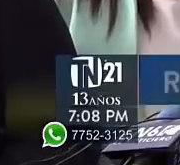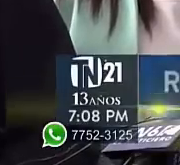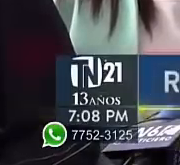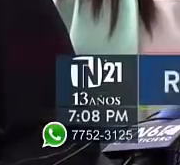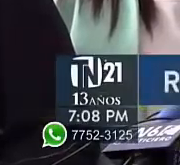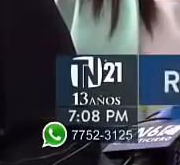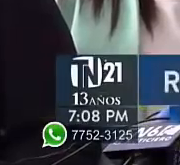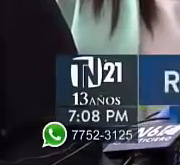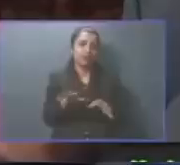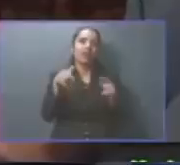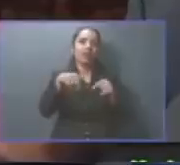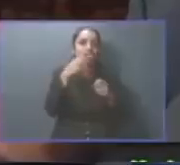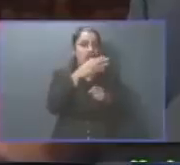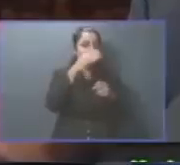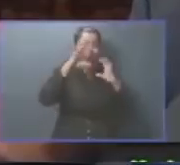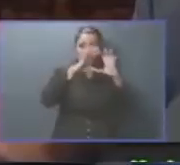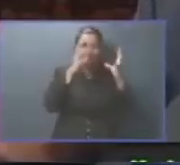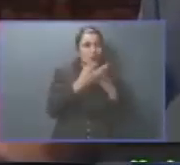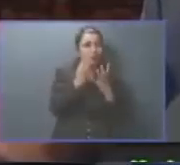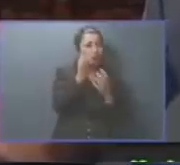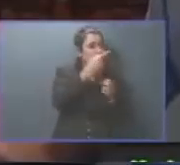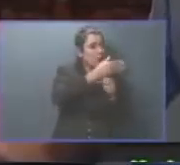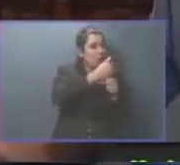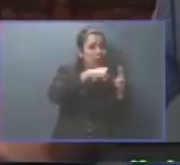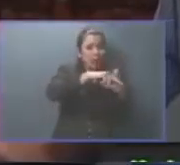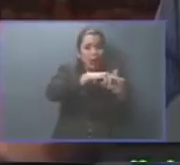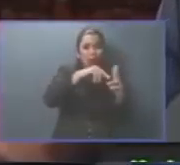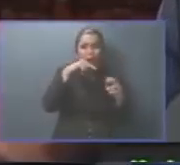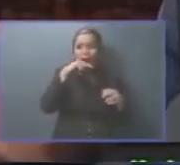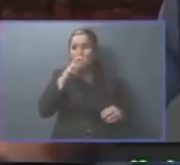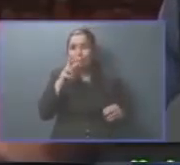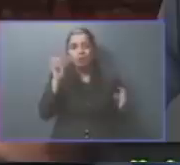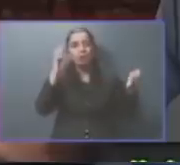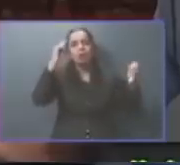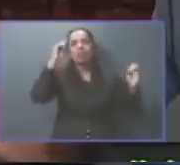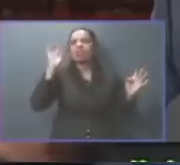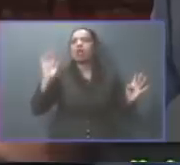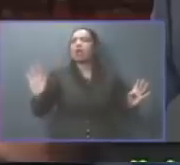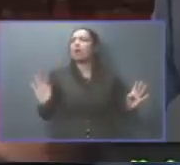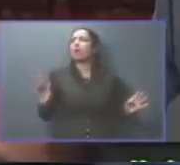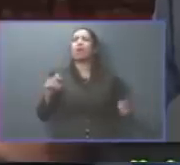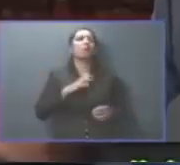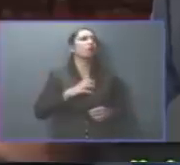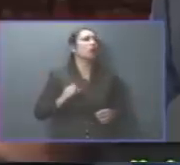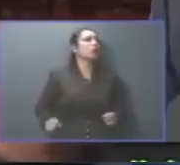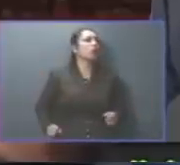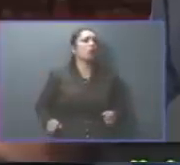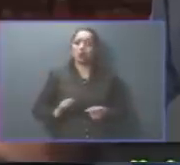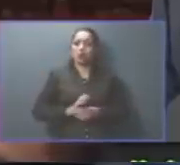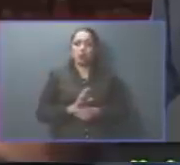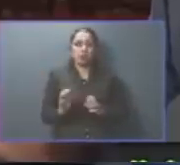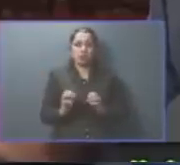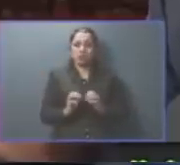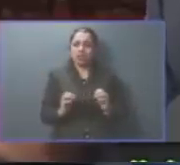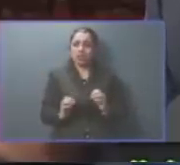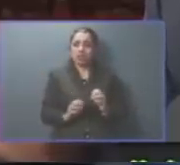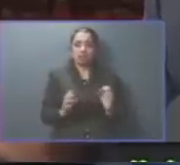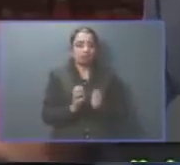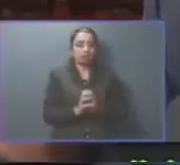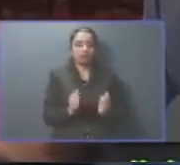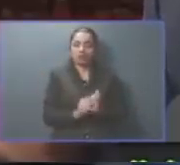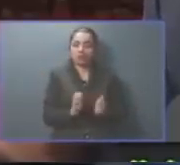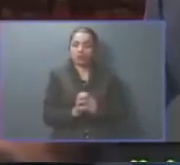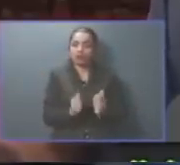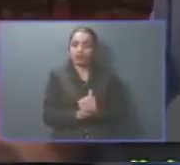qué piensan al respecto. Y además también dejen en los comentarios qué piensan de todas las ahuevadas del día martes. ¿Será que